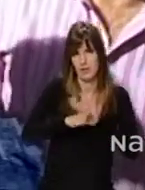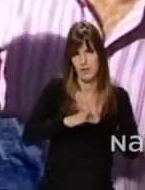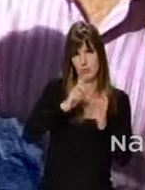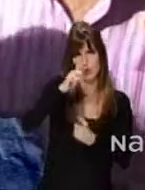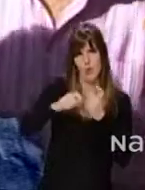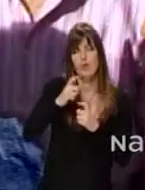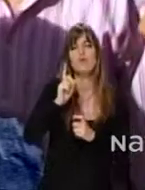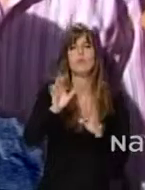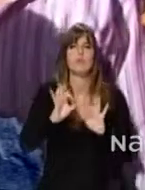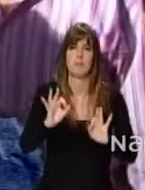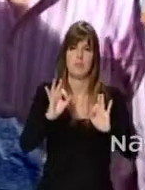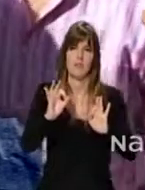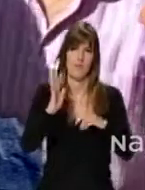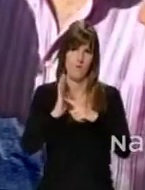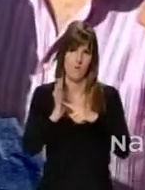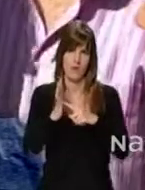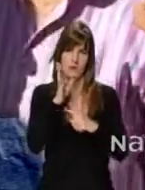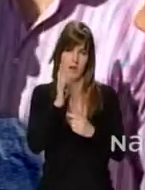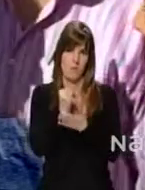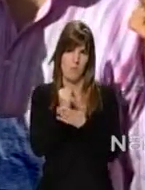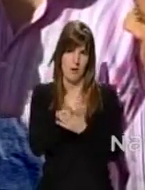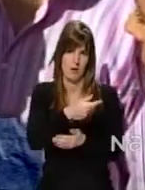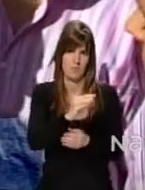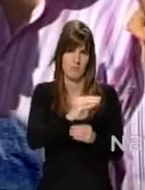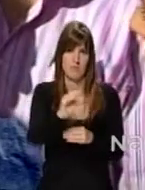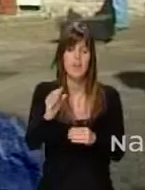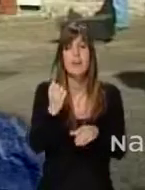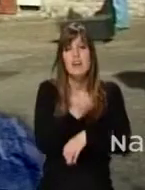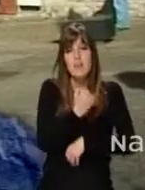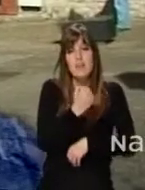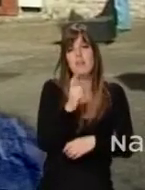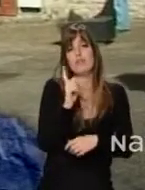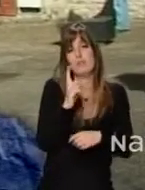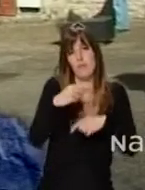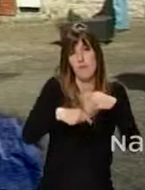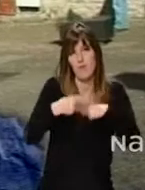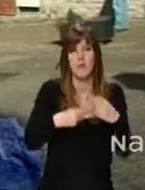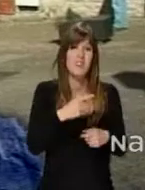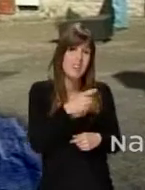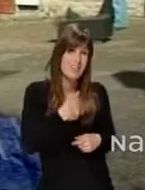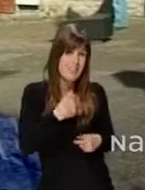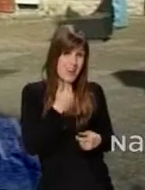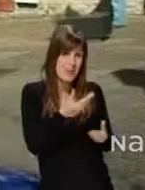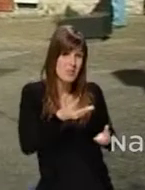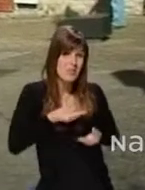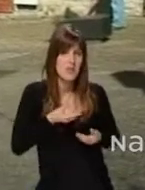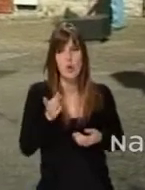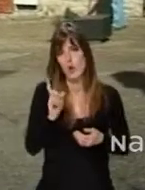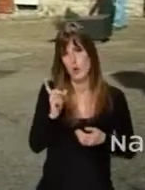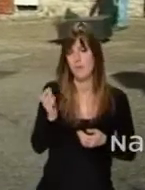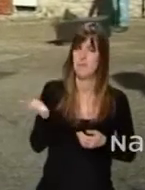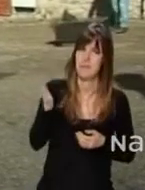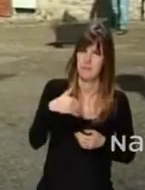solamente lo hacemos para ferias como degustación y lo hacemos en Navidad, pero para la familia. ¿Y no tenéis nada para darme? En este momento no, pero te vamos a invitar a